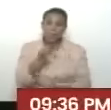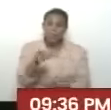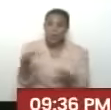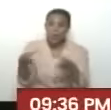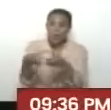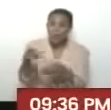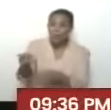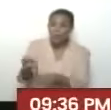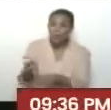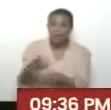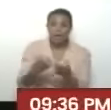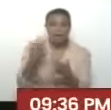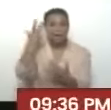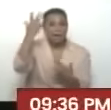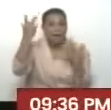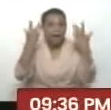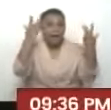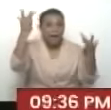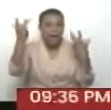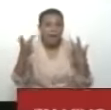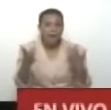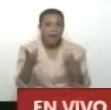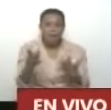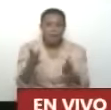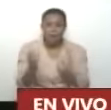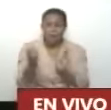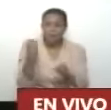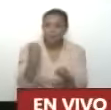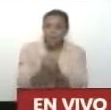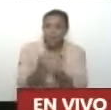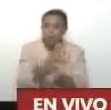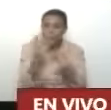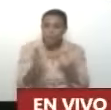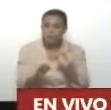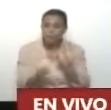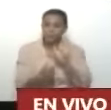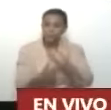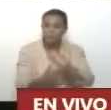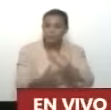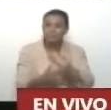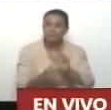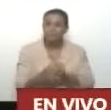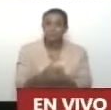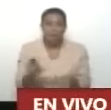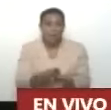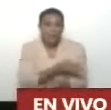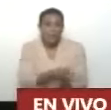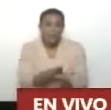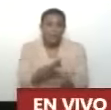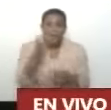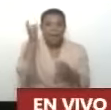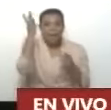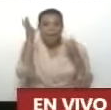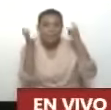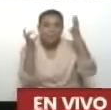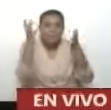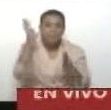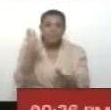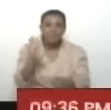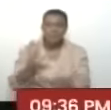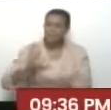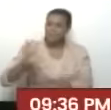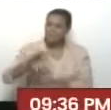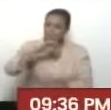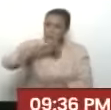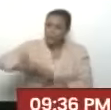Sí, esa la hicimos. O sea, que la gaita marcó la pauta de la música, de la creatividad, del canto nacional